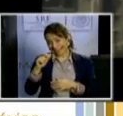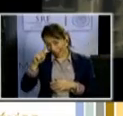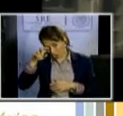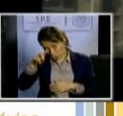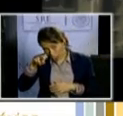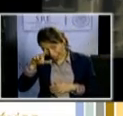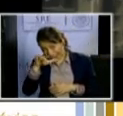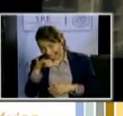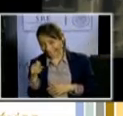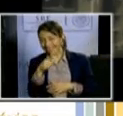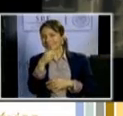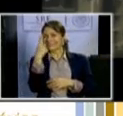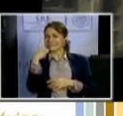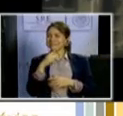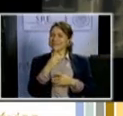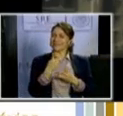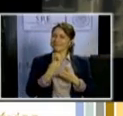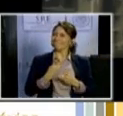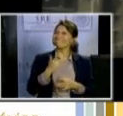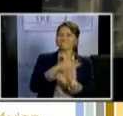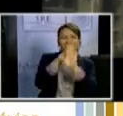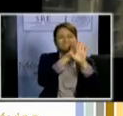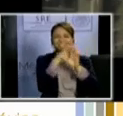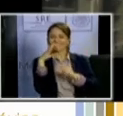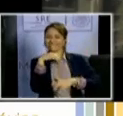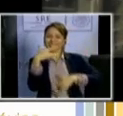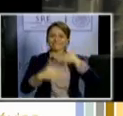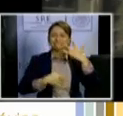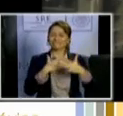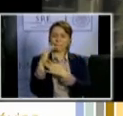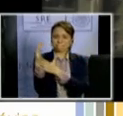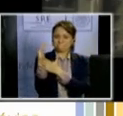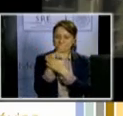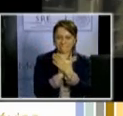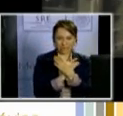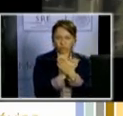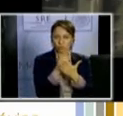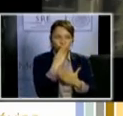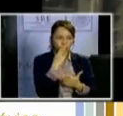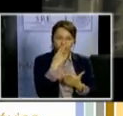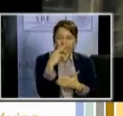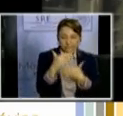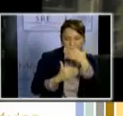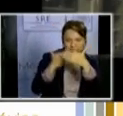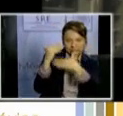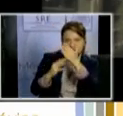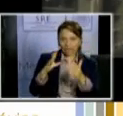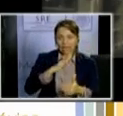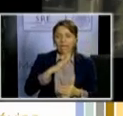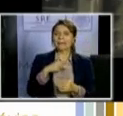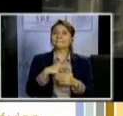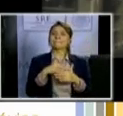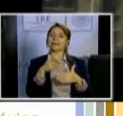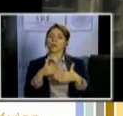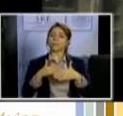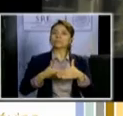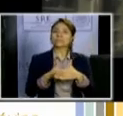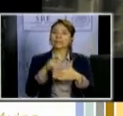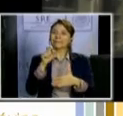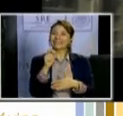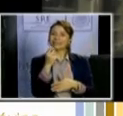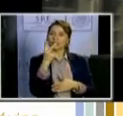20 necesarias en 2050, para no pasar la barrera de los 2 grados centígrados que recomienda la ciencia.